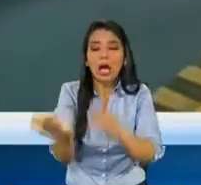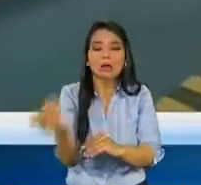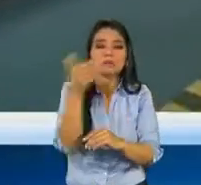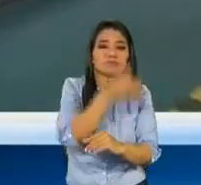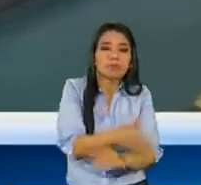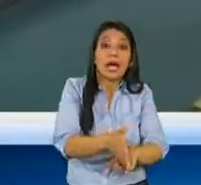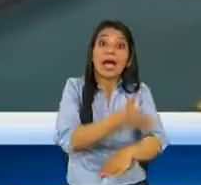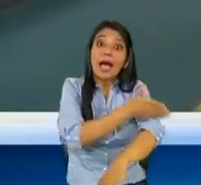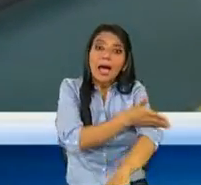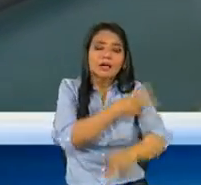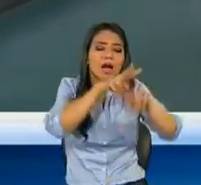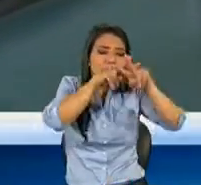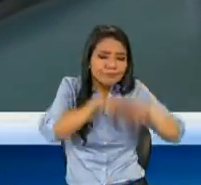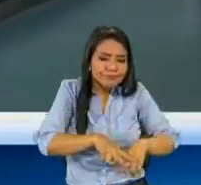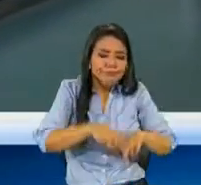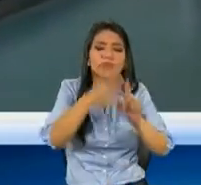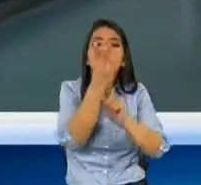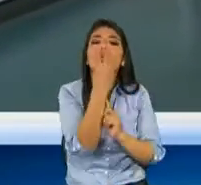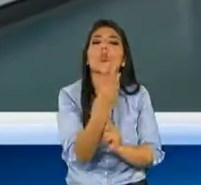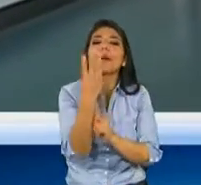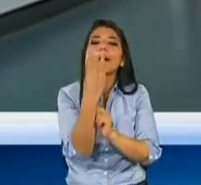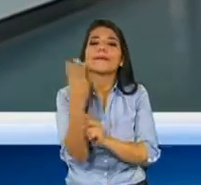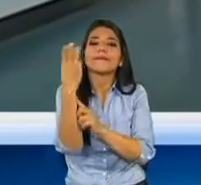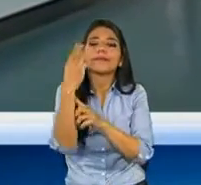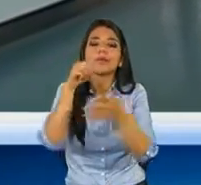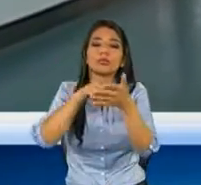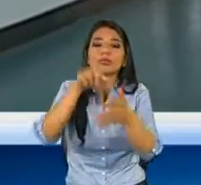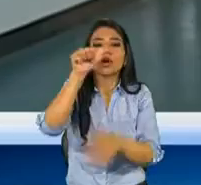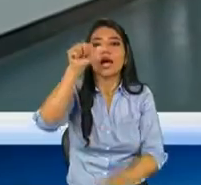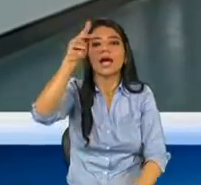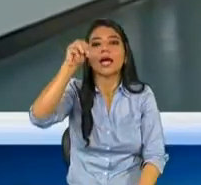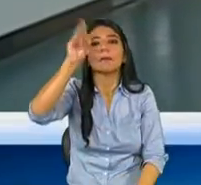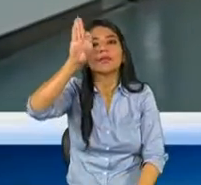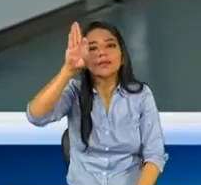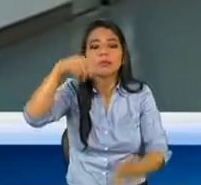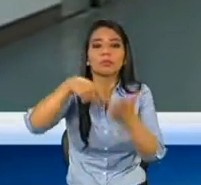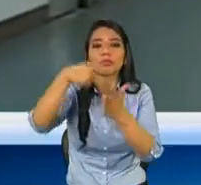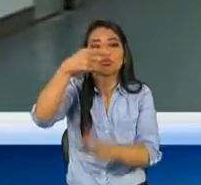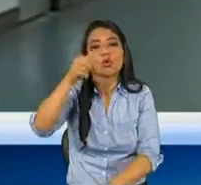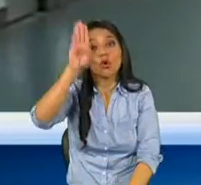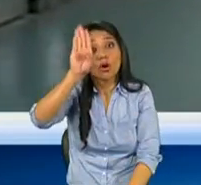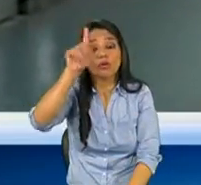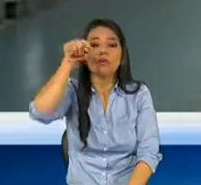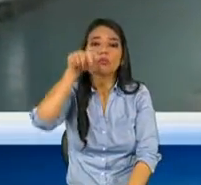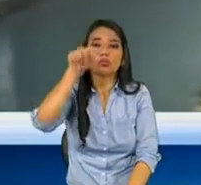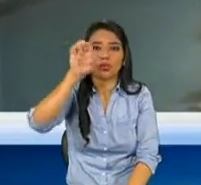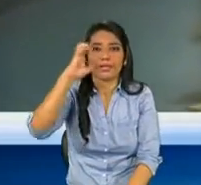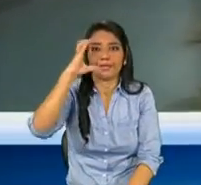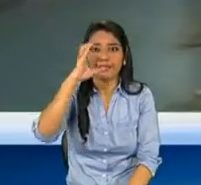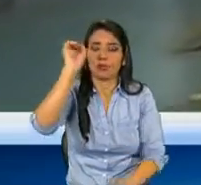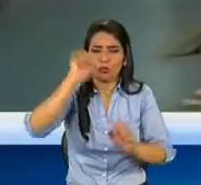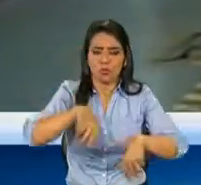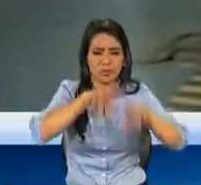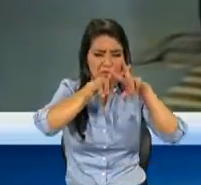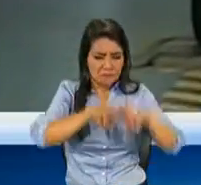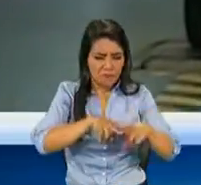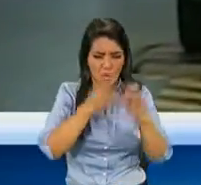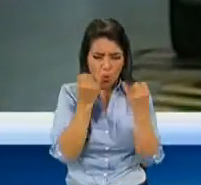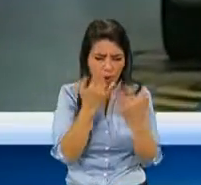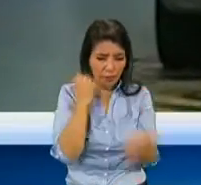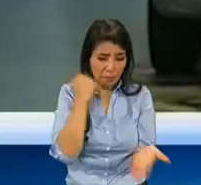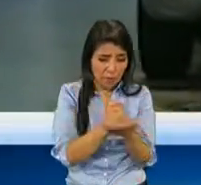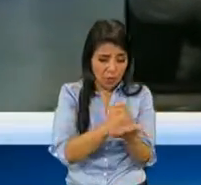revisión de valores en nuestra página web www.aemet.es punto s en el cual podrán identificar el costo de la matrícula